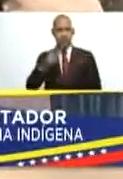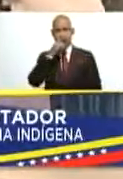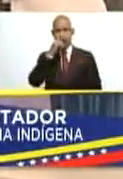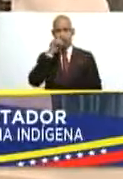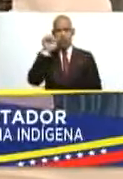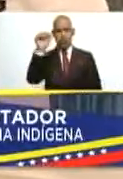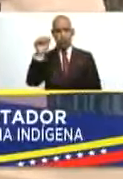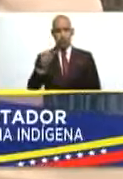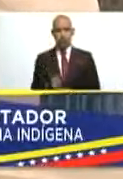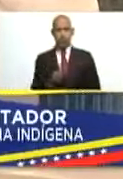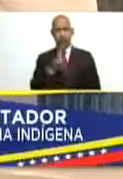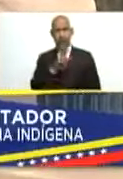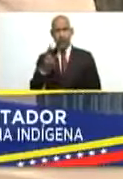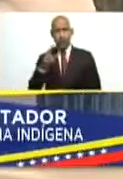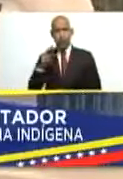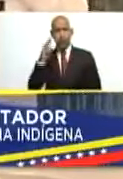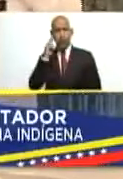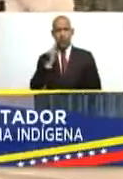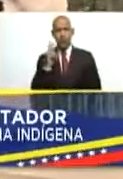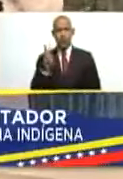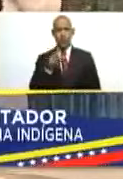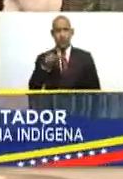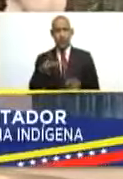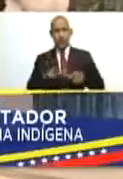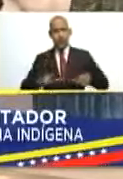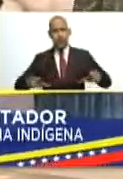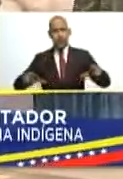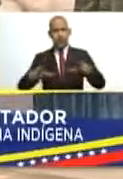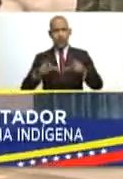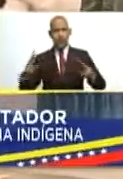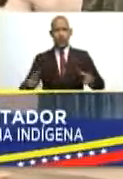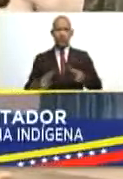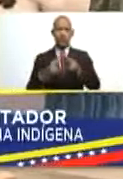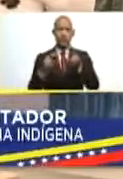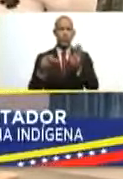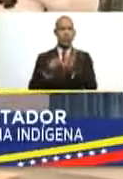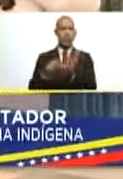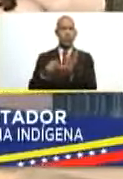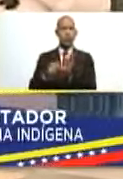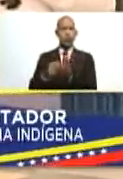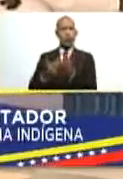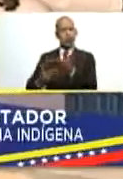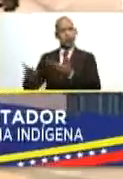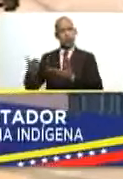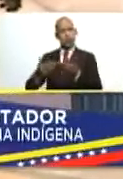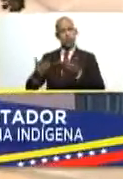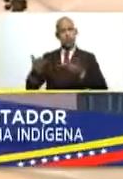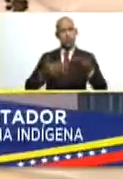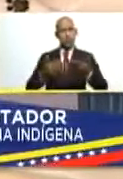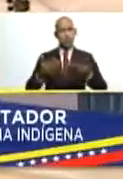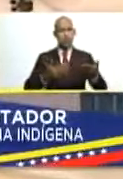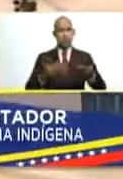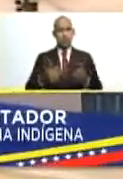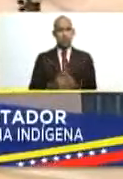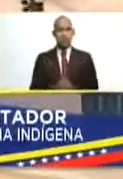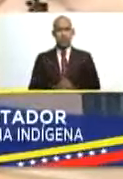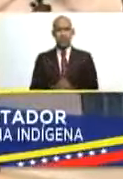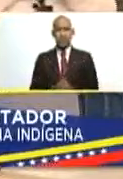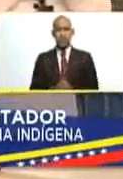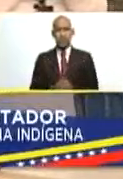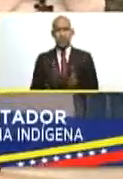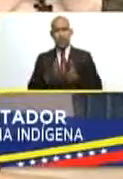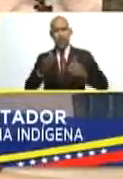Venezuela, este espacio, un encuentro donde pudimos compartir y converger entre